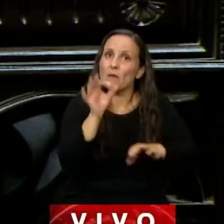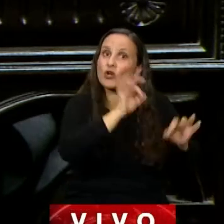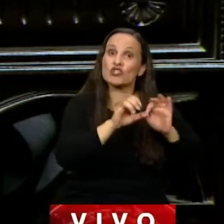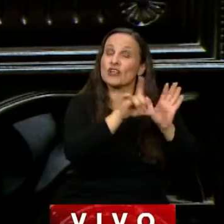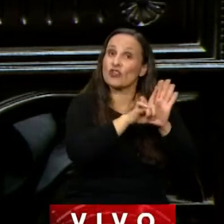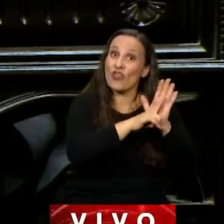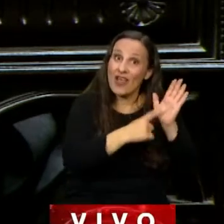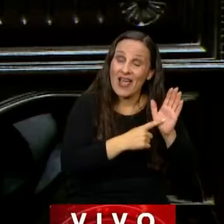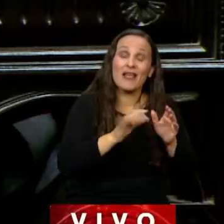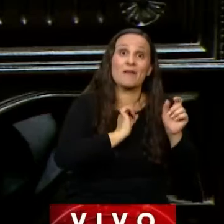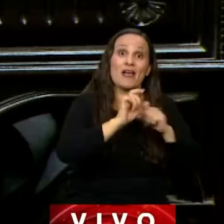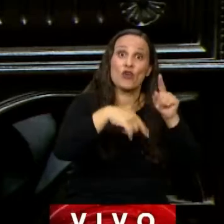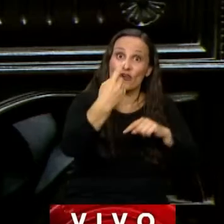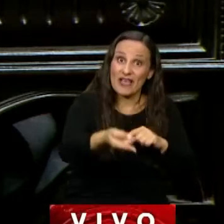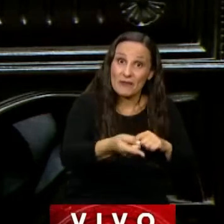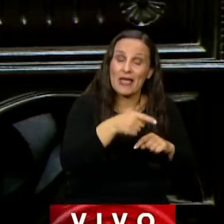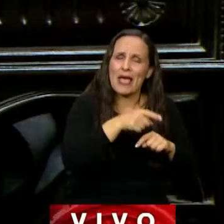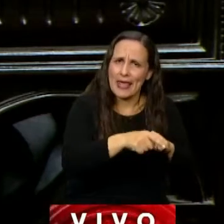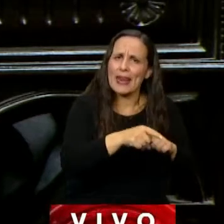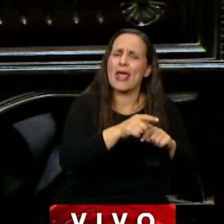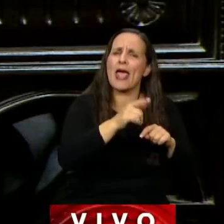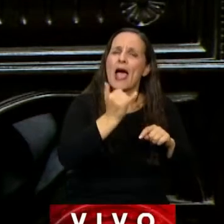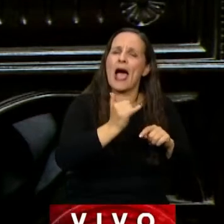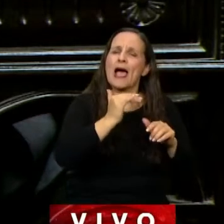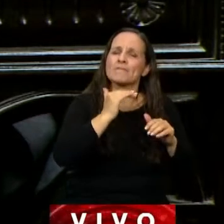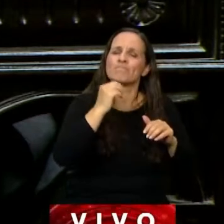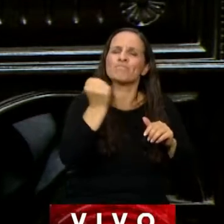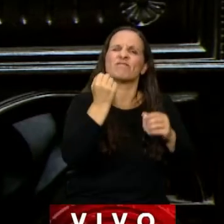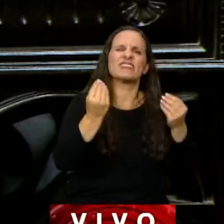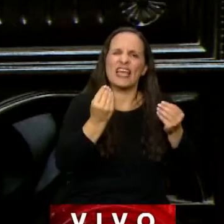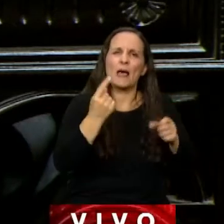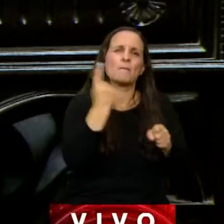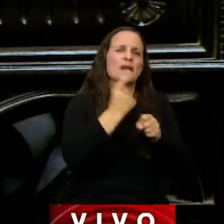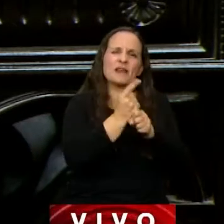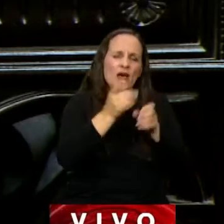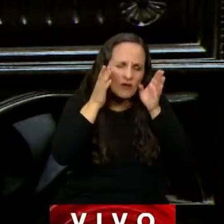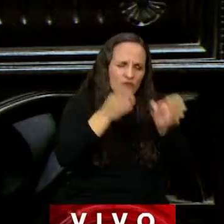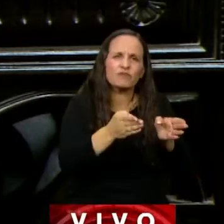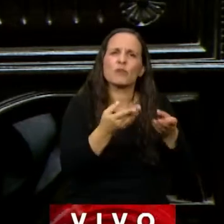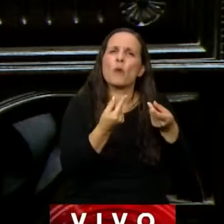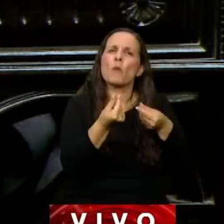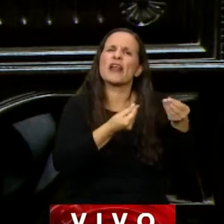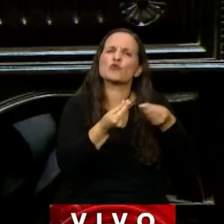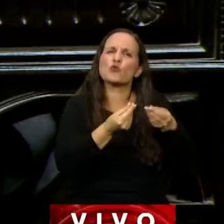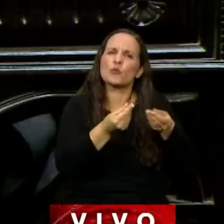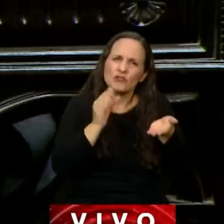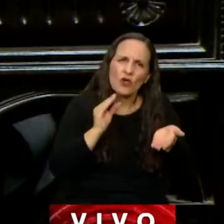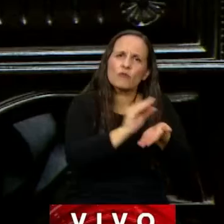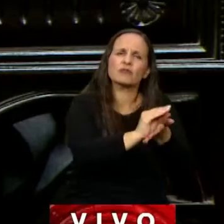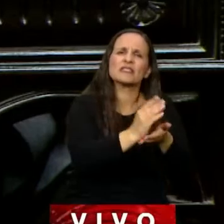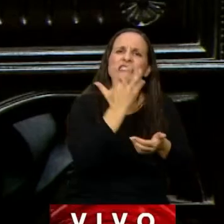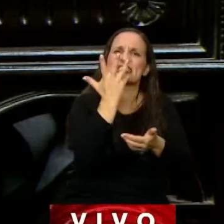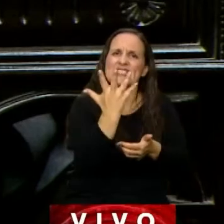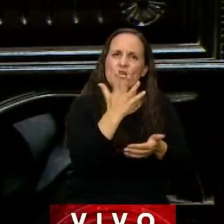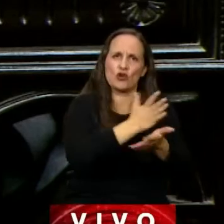presupuesto 2023 expresa en su mensaje las prioridades de política presupuestaria del gasto en 5